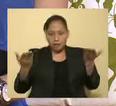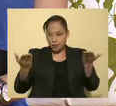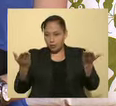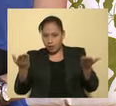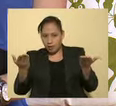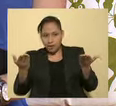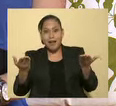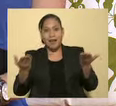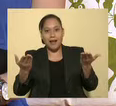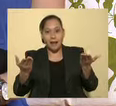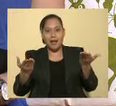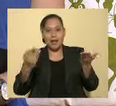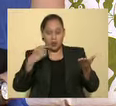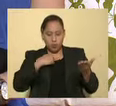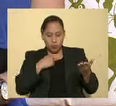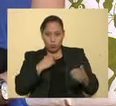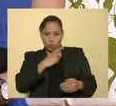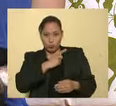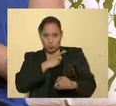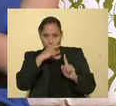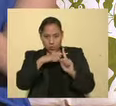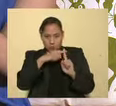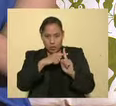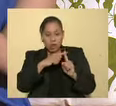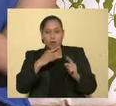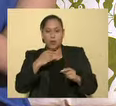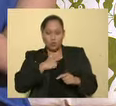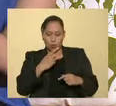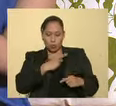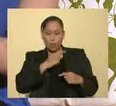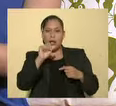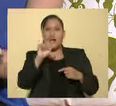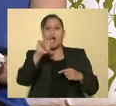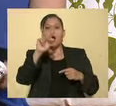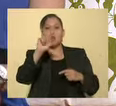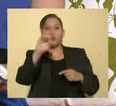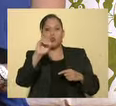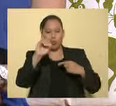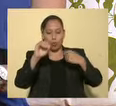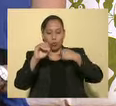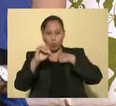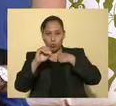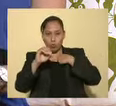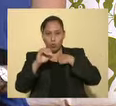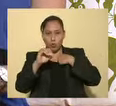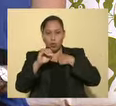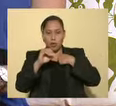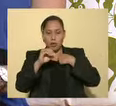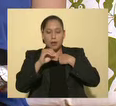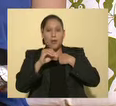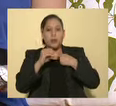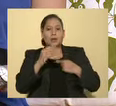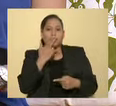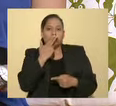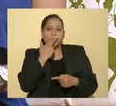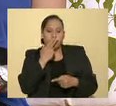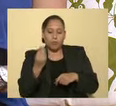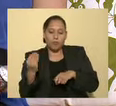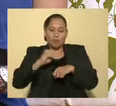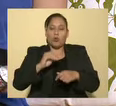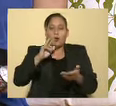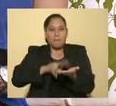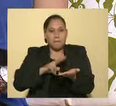el término autoestima, que es auto, es un prefijo griego que significa en sí o por sí. Estima es depositar un